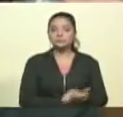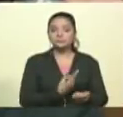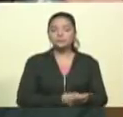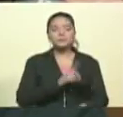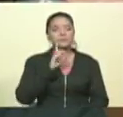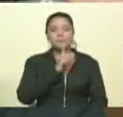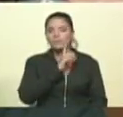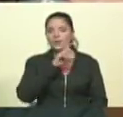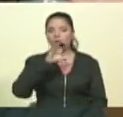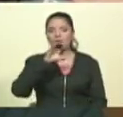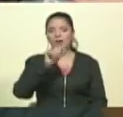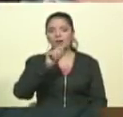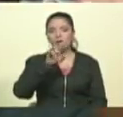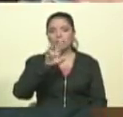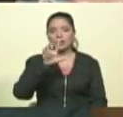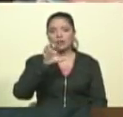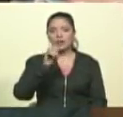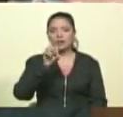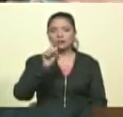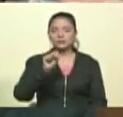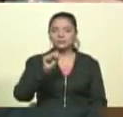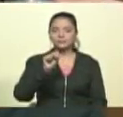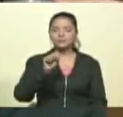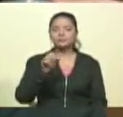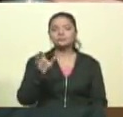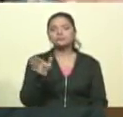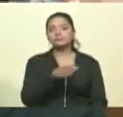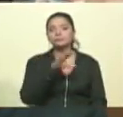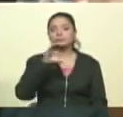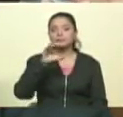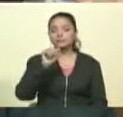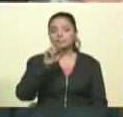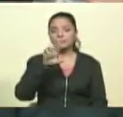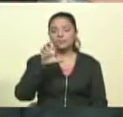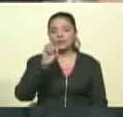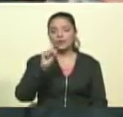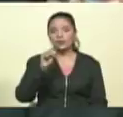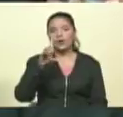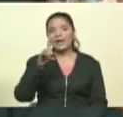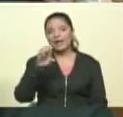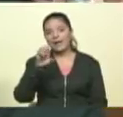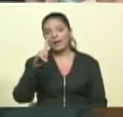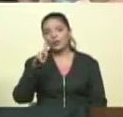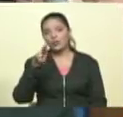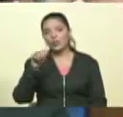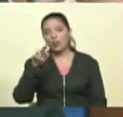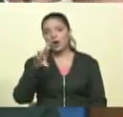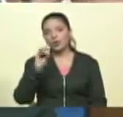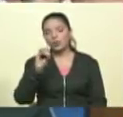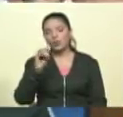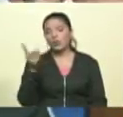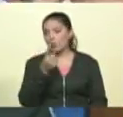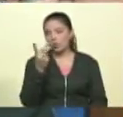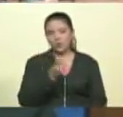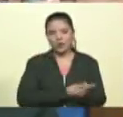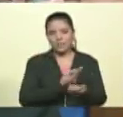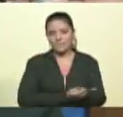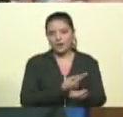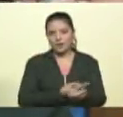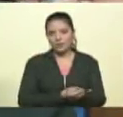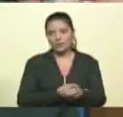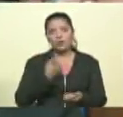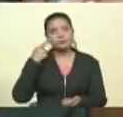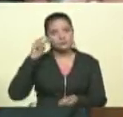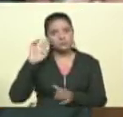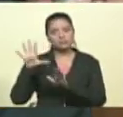Enrique Urbano Fermín y Carlos Eduardo Urbano Fermín, vinculados también al desfalco en la faja petrolífera del